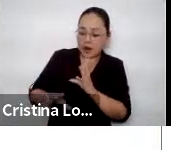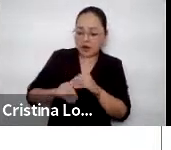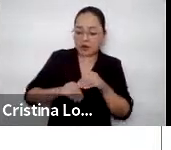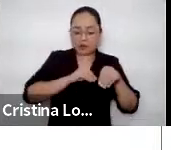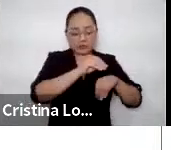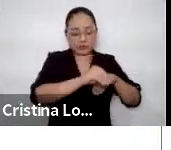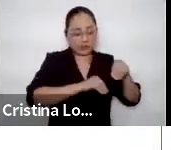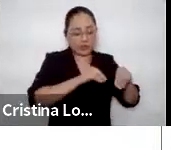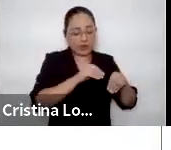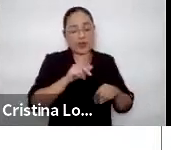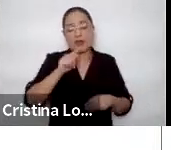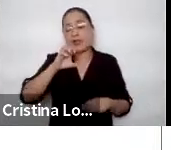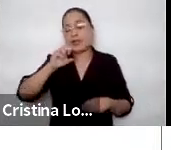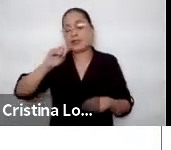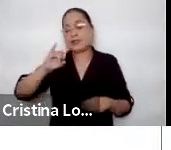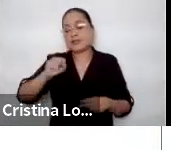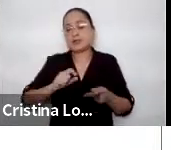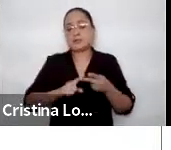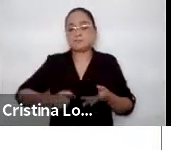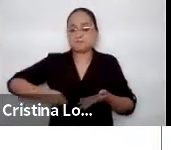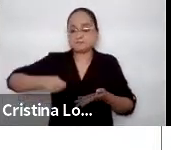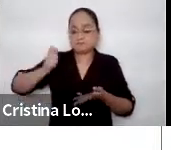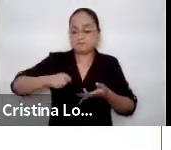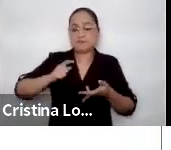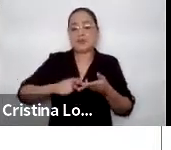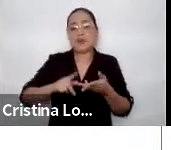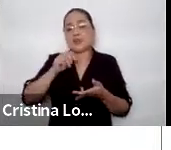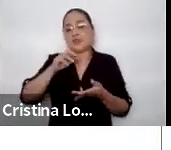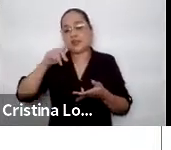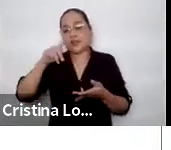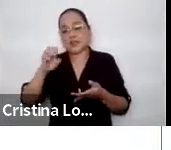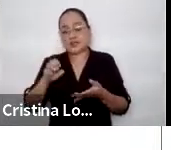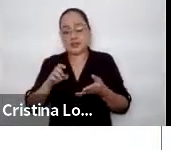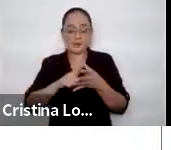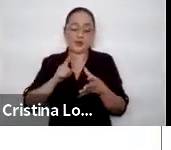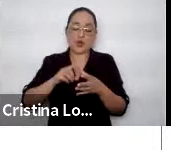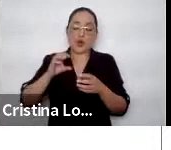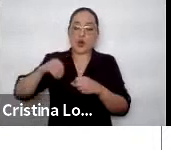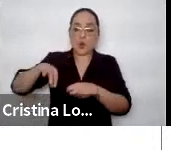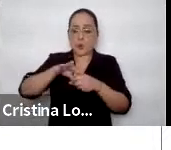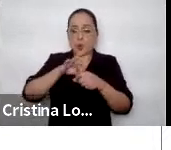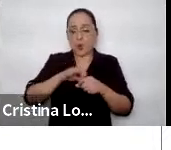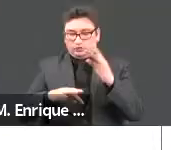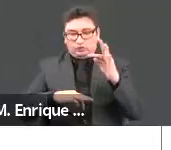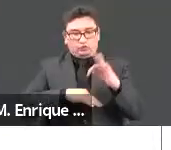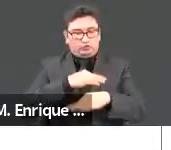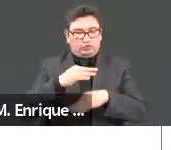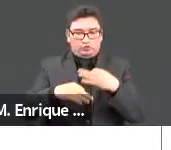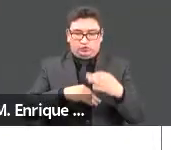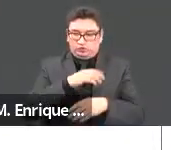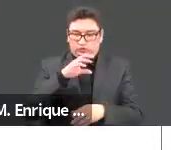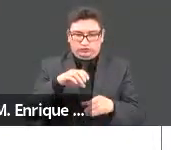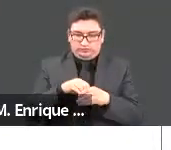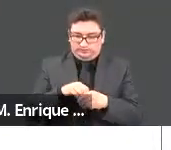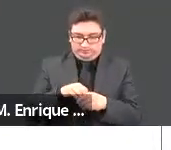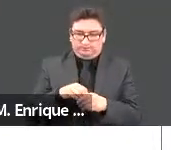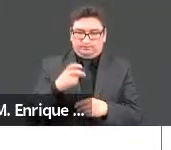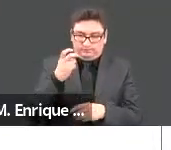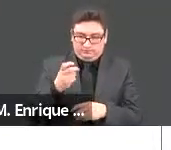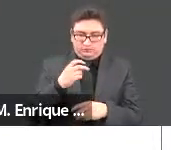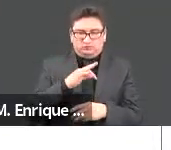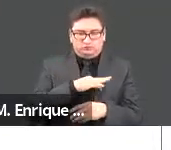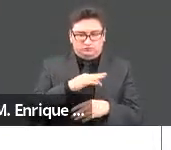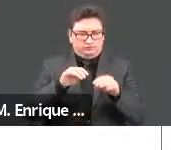Tesis, ejecutorias o precedentes, votos, etcétera. Absolutamente todo. Y puede